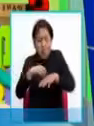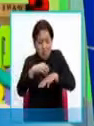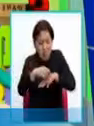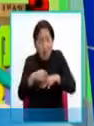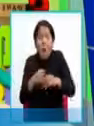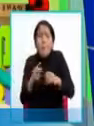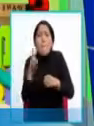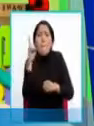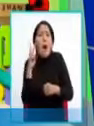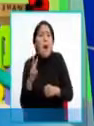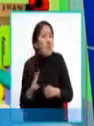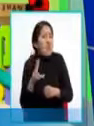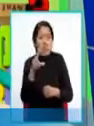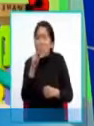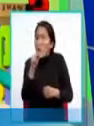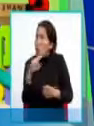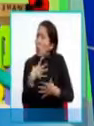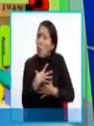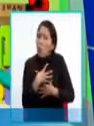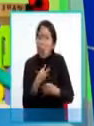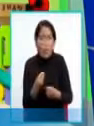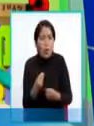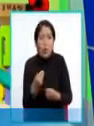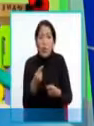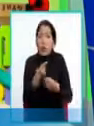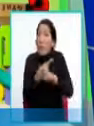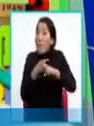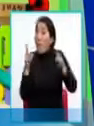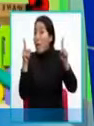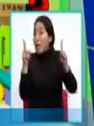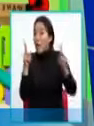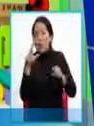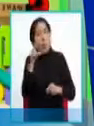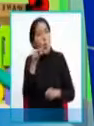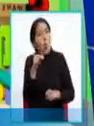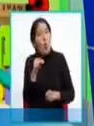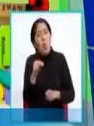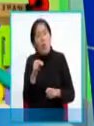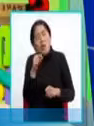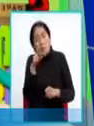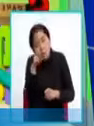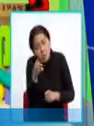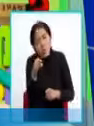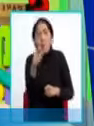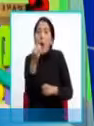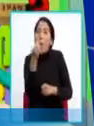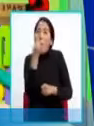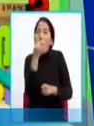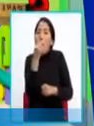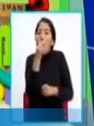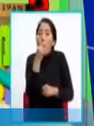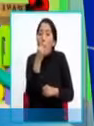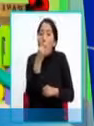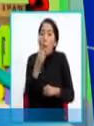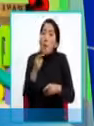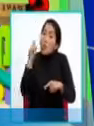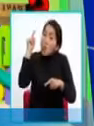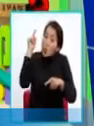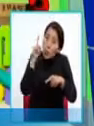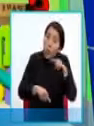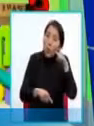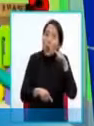en escuelas públicas, en escuelas rurales, en escuelas más alejadas, donde de verdad, como bien ha apuntado